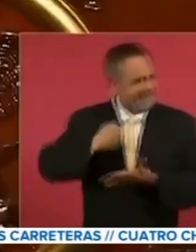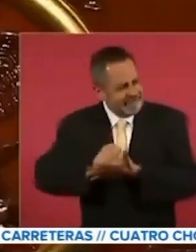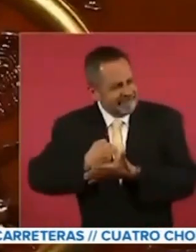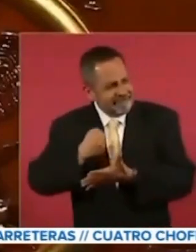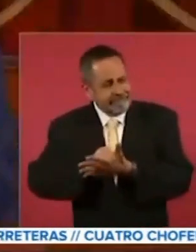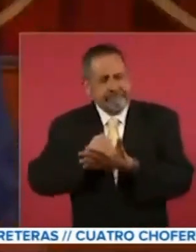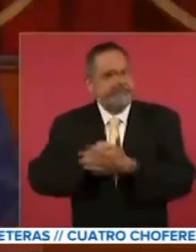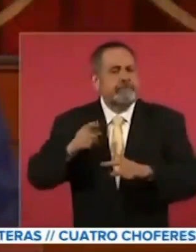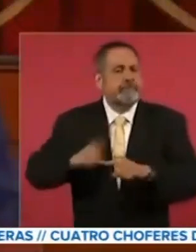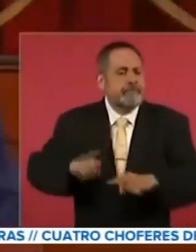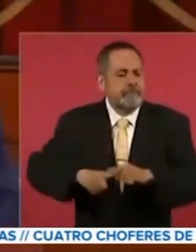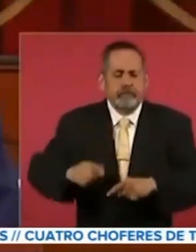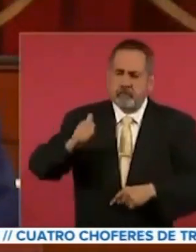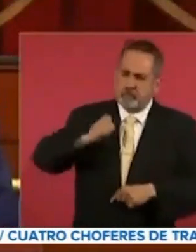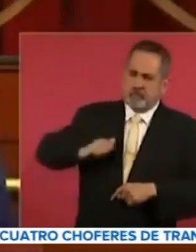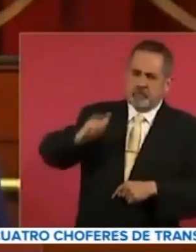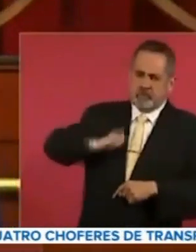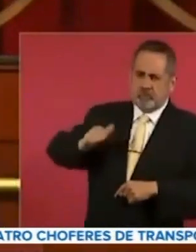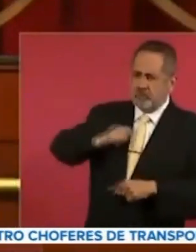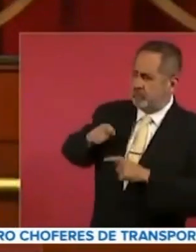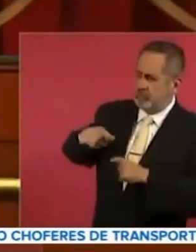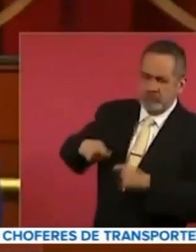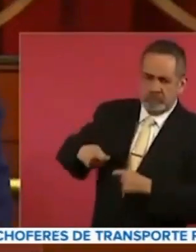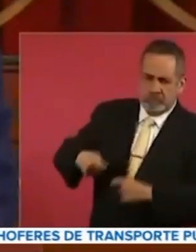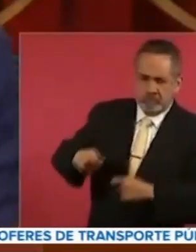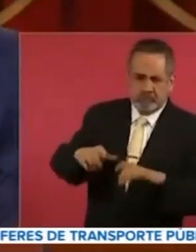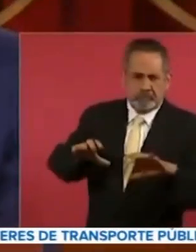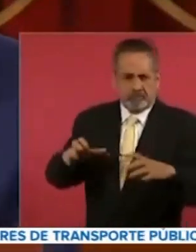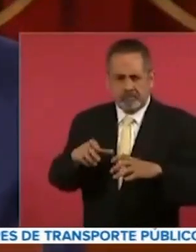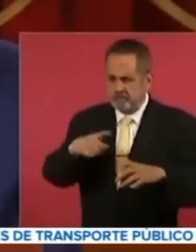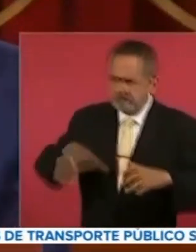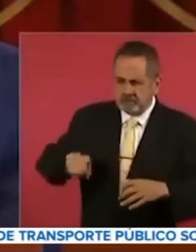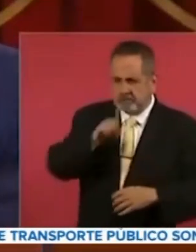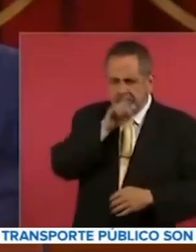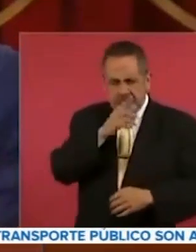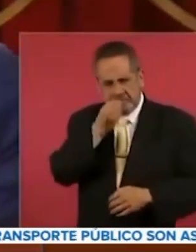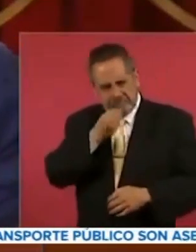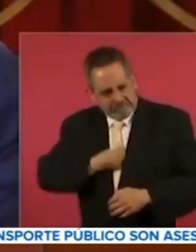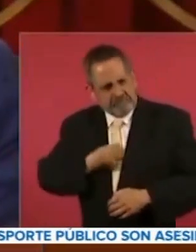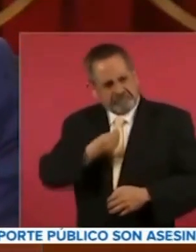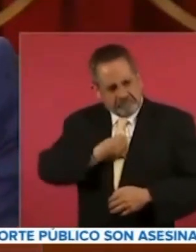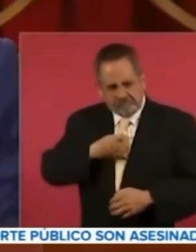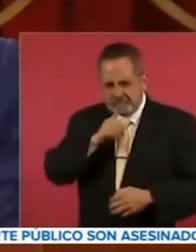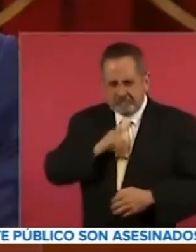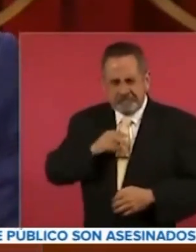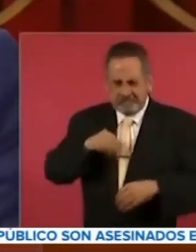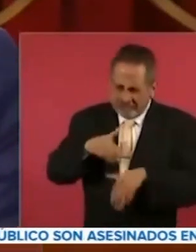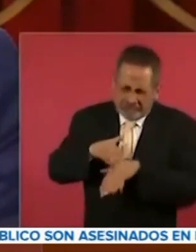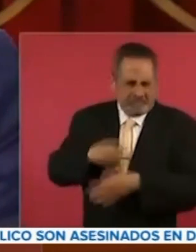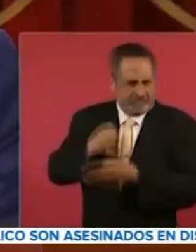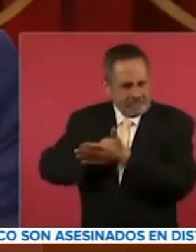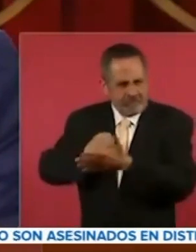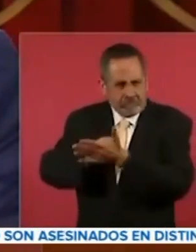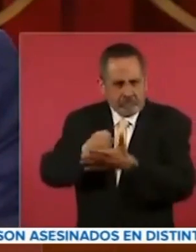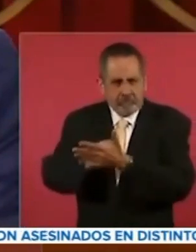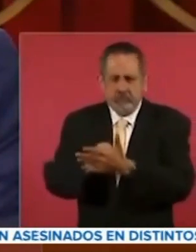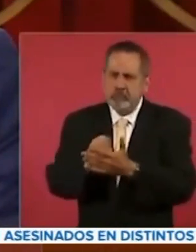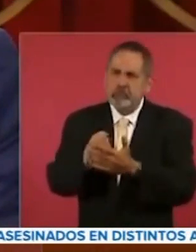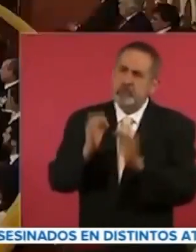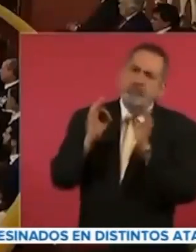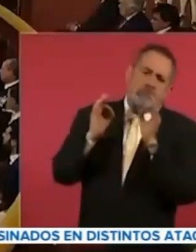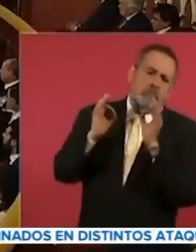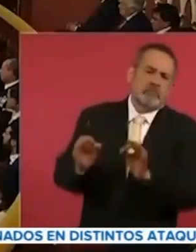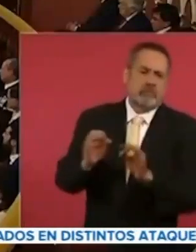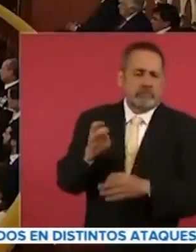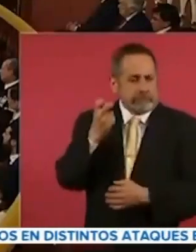aliados necesitarían que estuvieran convencidos algunos partidos o algunos miembros de otros partidos de la oposición para que esas